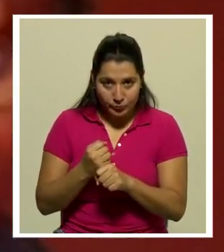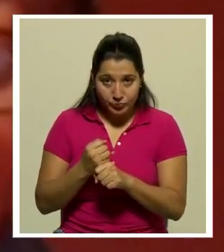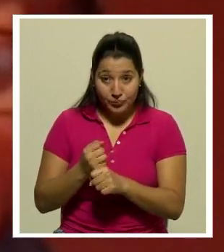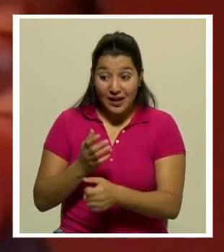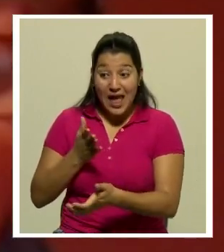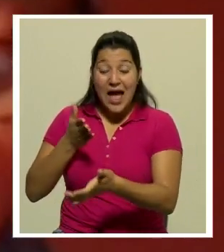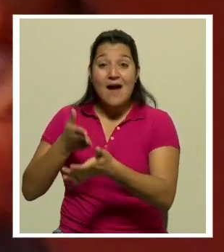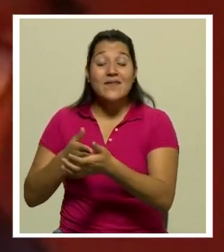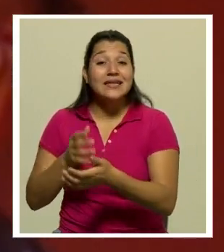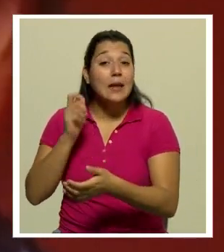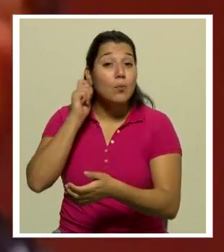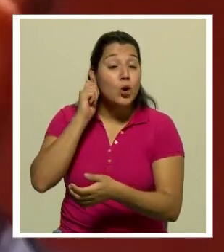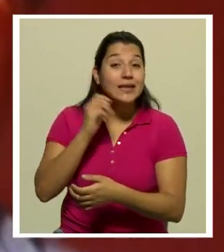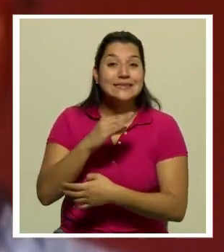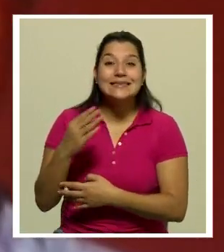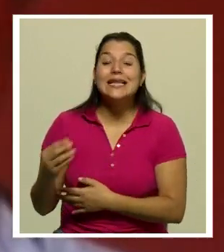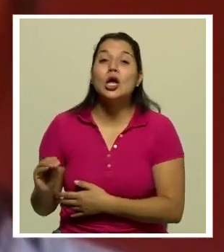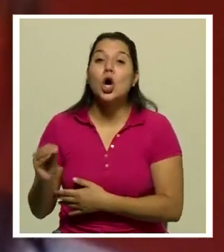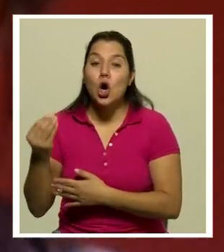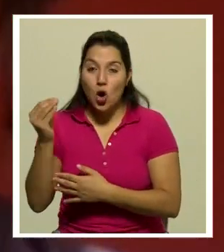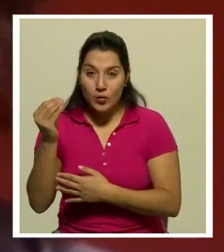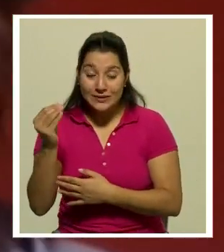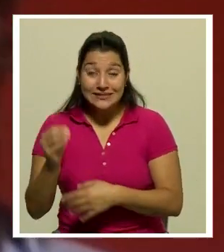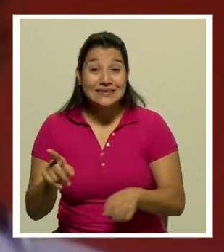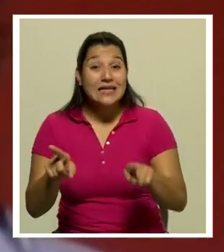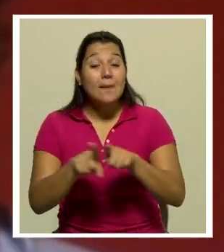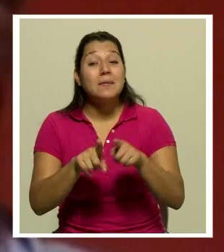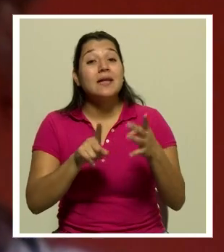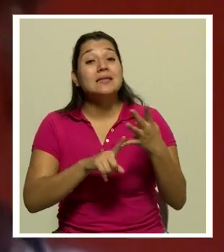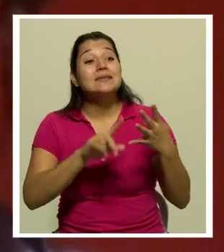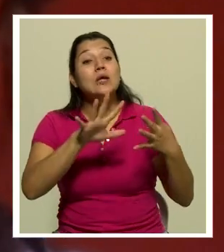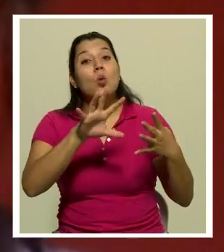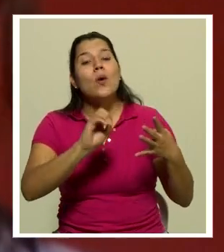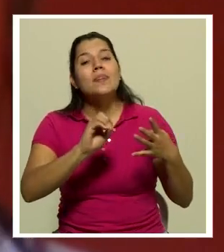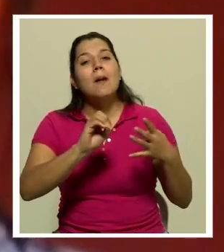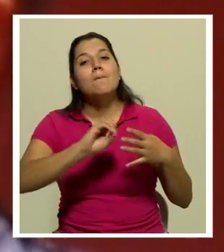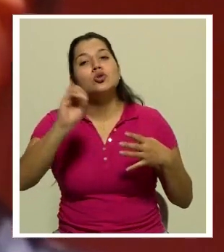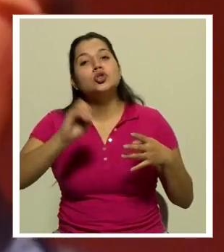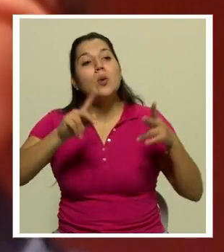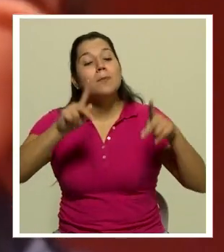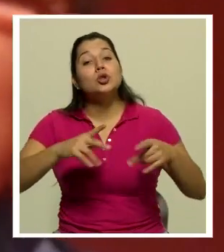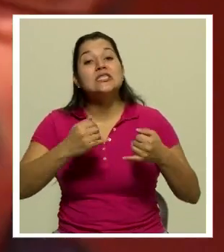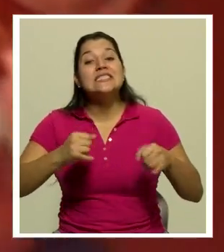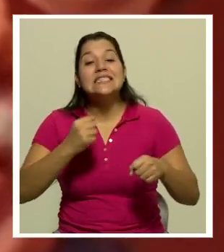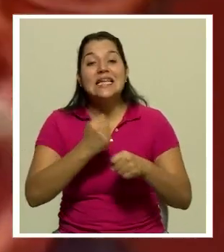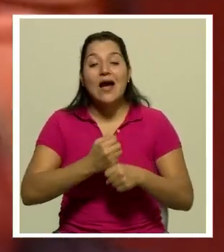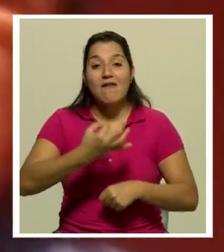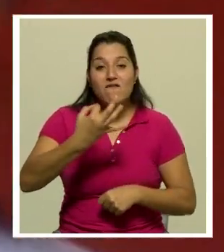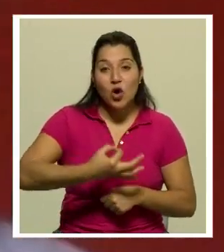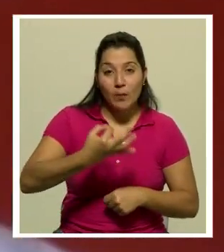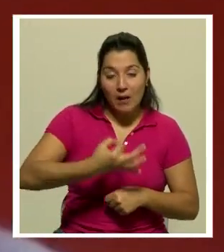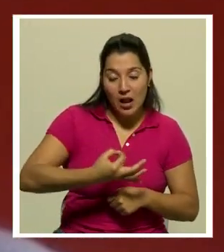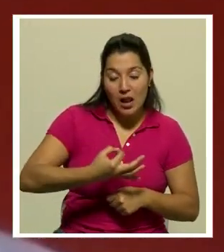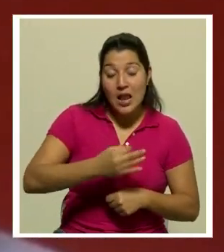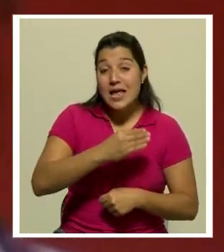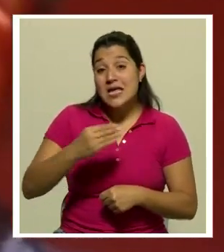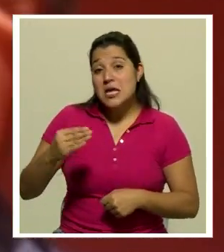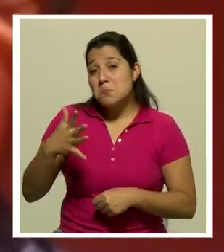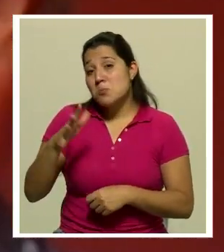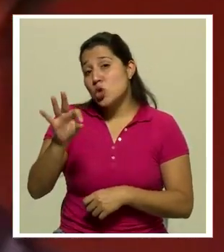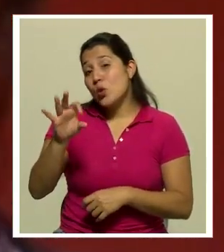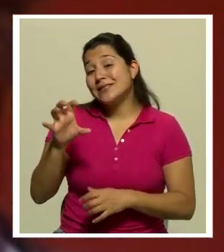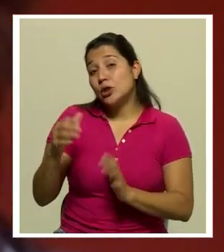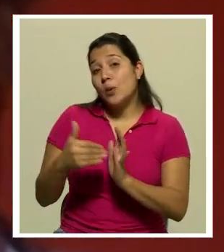jóvenes mayoritariamente, un 50% de informalidad y unos 900,000